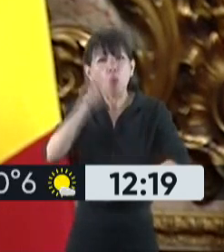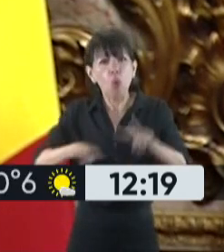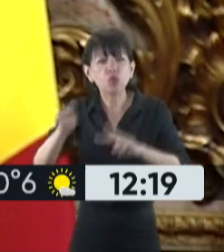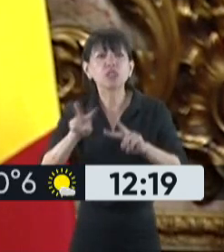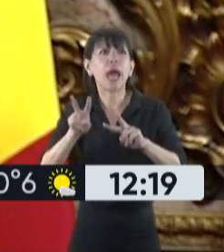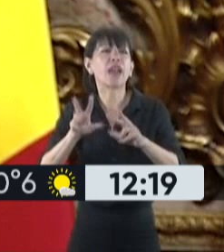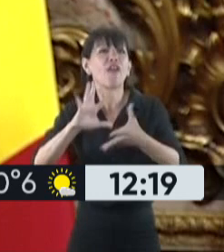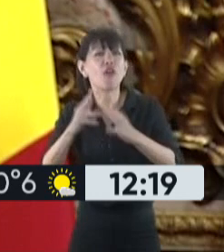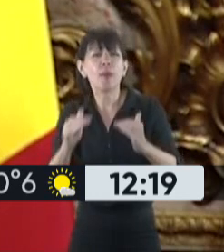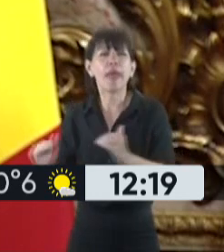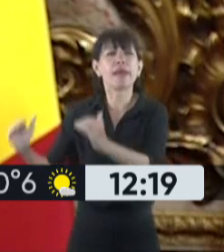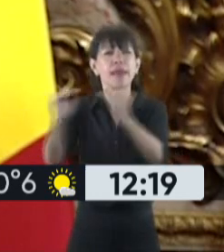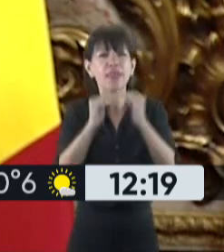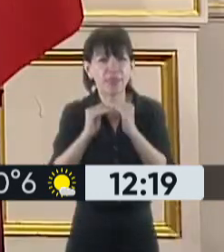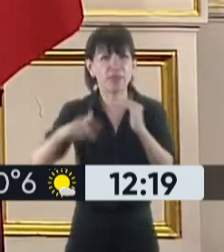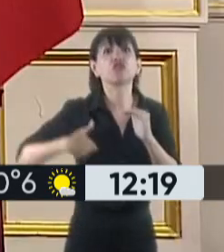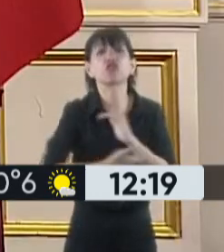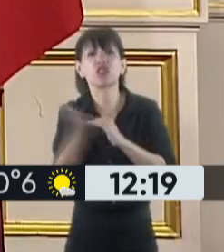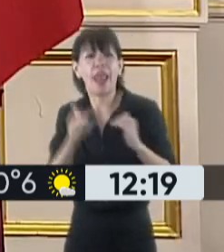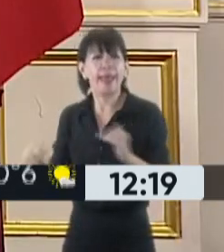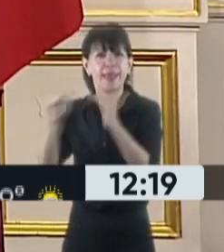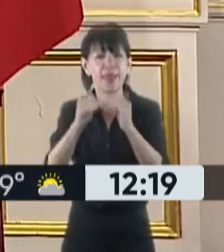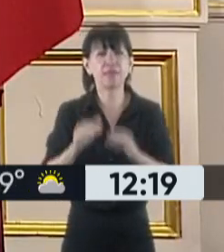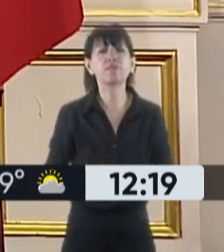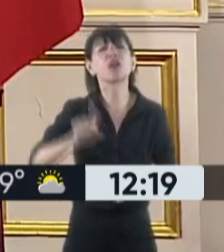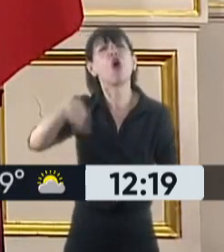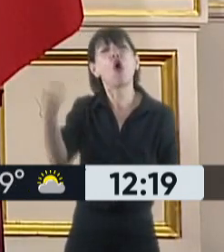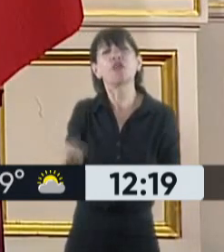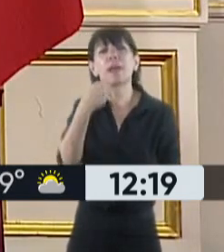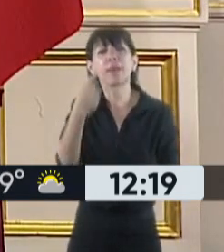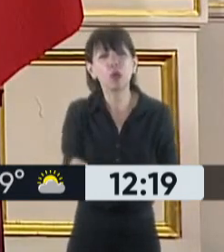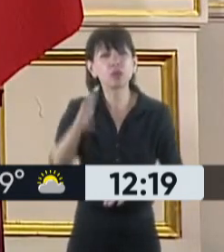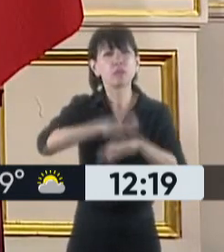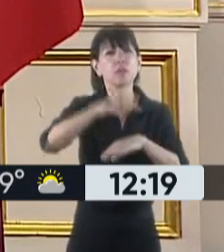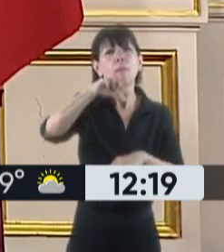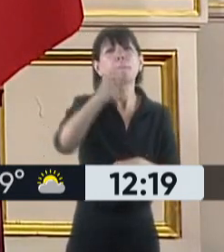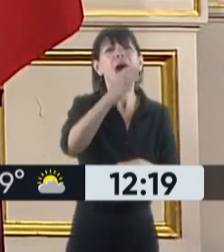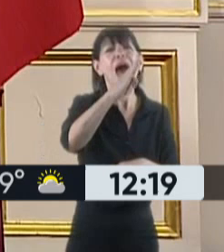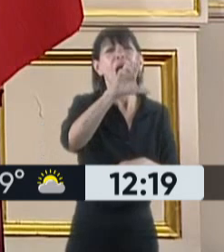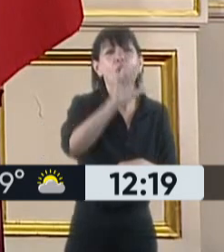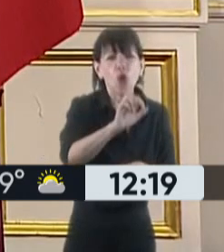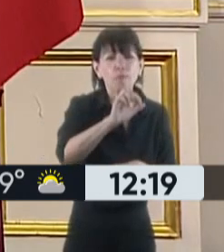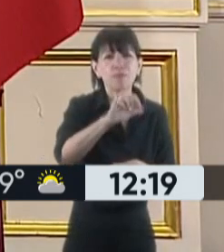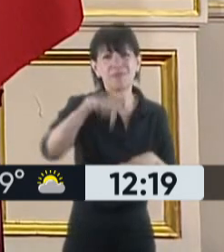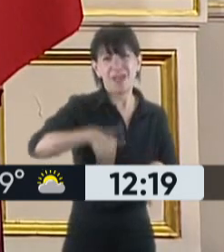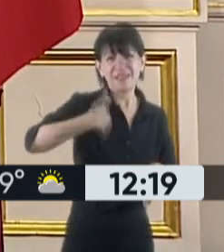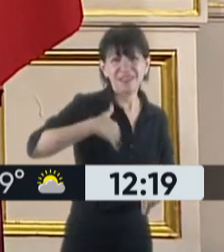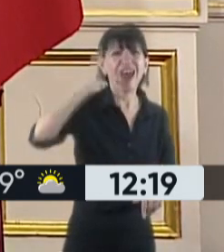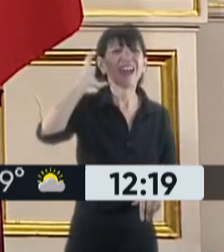equidad social. Siguiente pregunta a cargo de Pablo Gagliano, de Radio